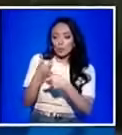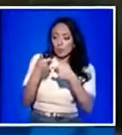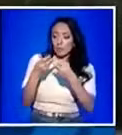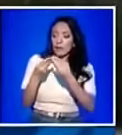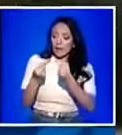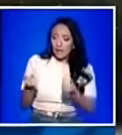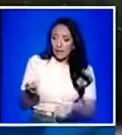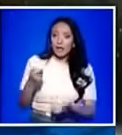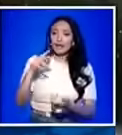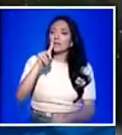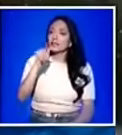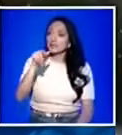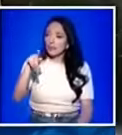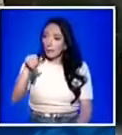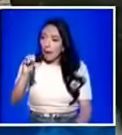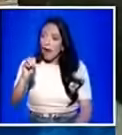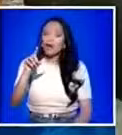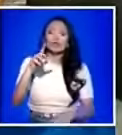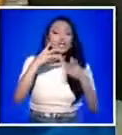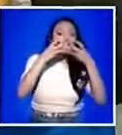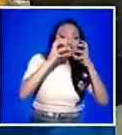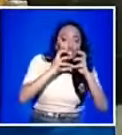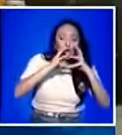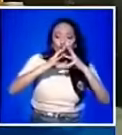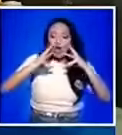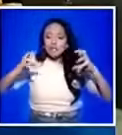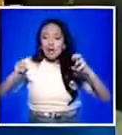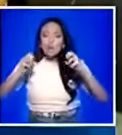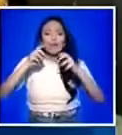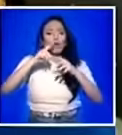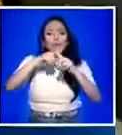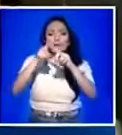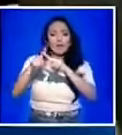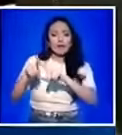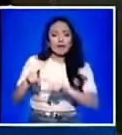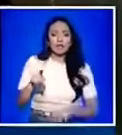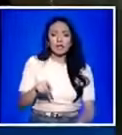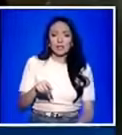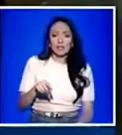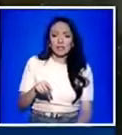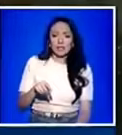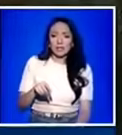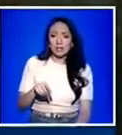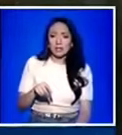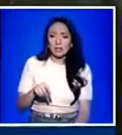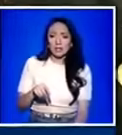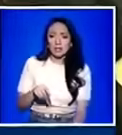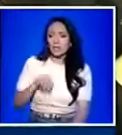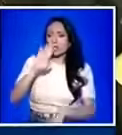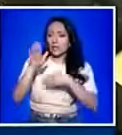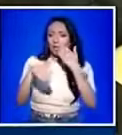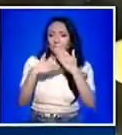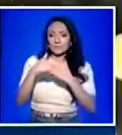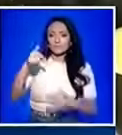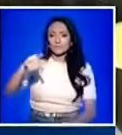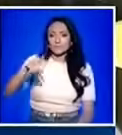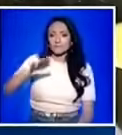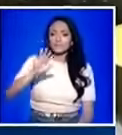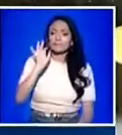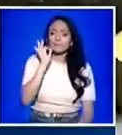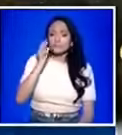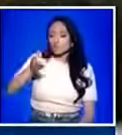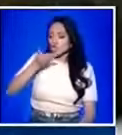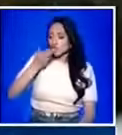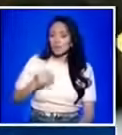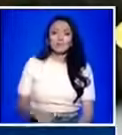calidad: zapallo, choclo, sambo, melloco. Todo lo que son los ingredientes para una rica fanesca.